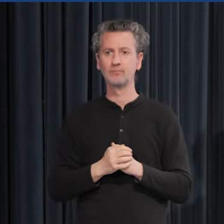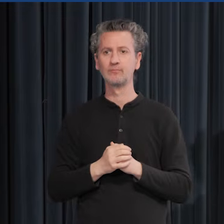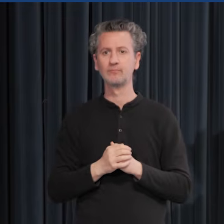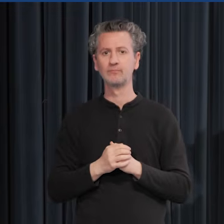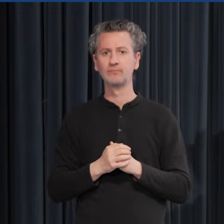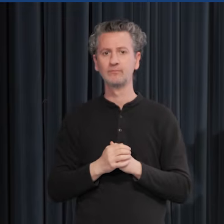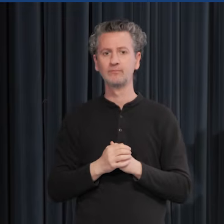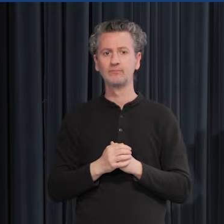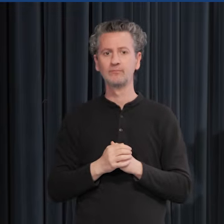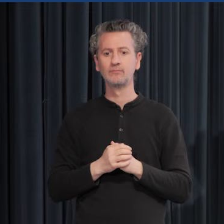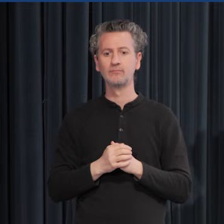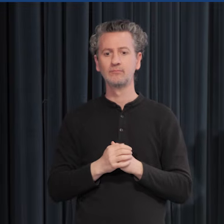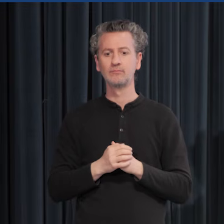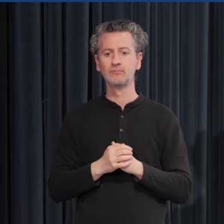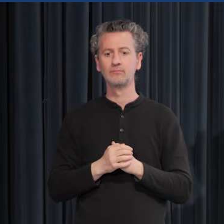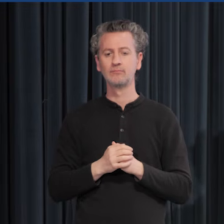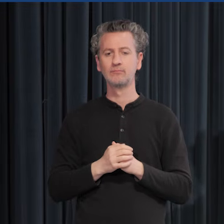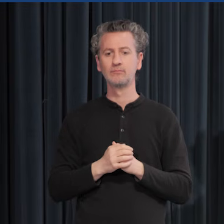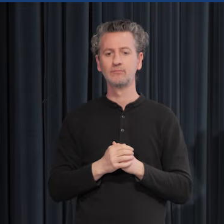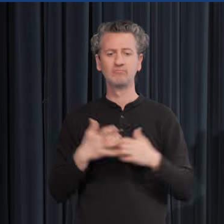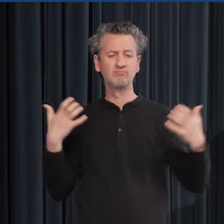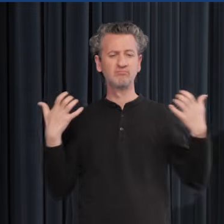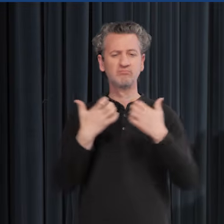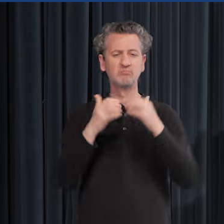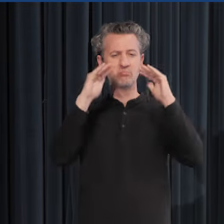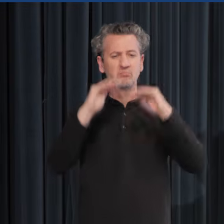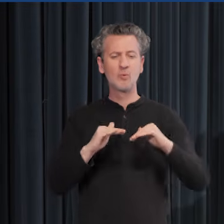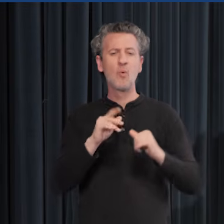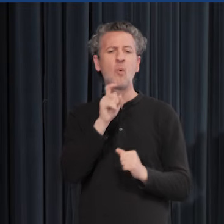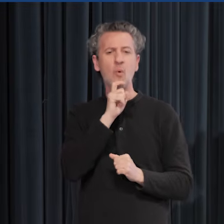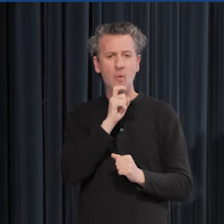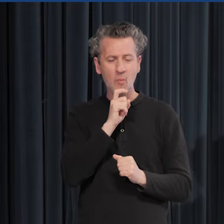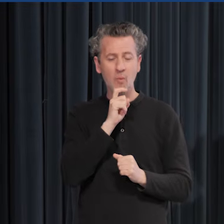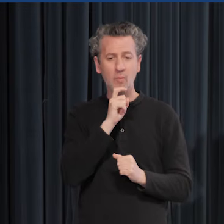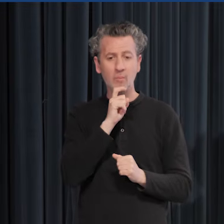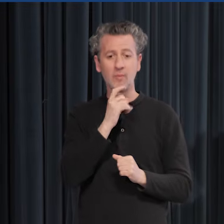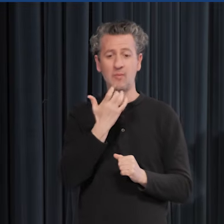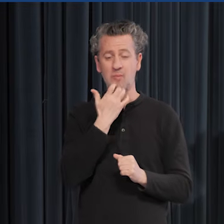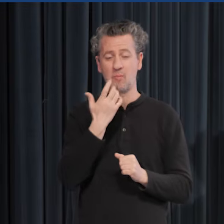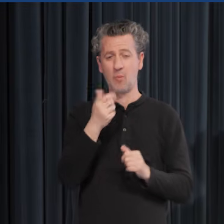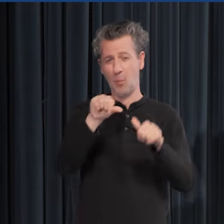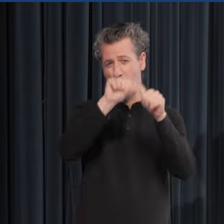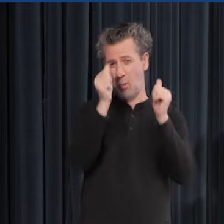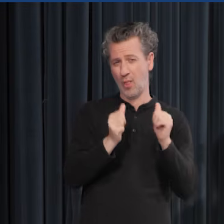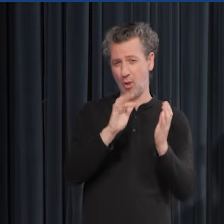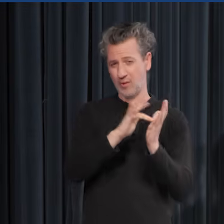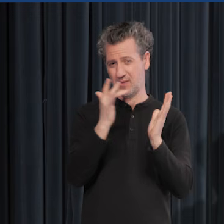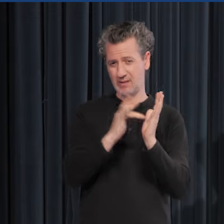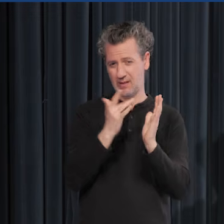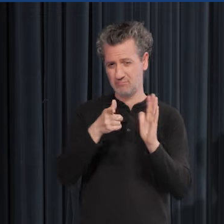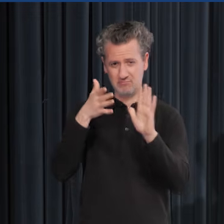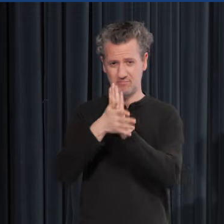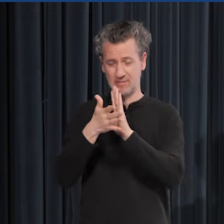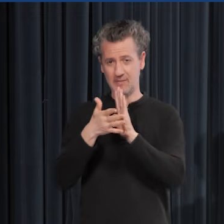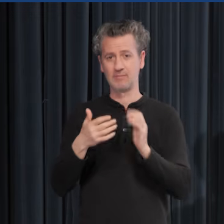¿Y cómo pueden ayudar esto a reducir la siniestralidad? Pues con los modelos digitales, Diego ya lo ha explicado muy bien. Todo lo que esté